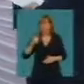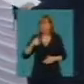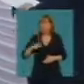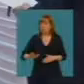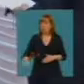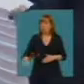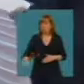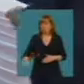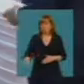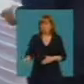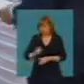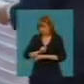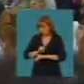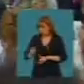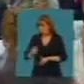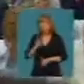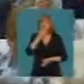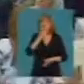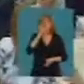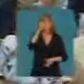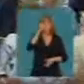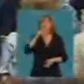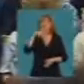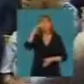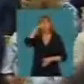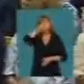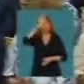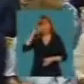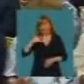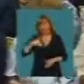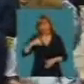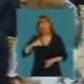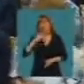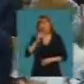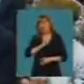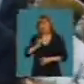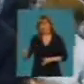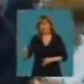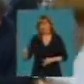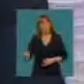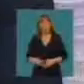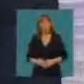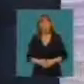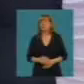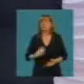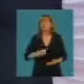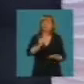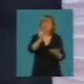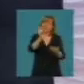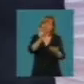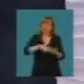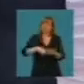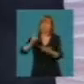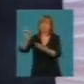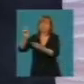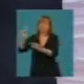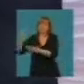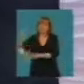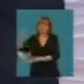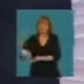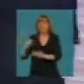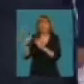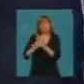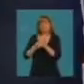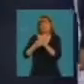no lo hiciereis, la Nación os lo demande. Firma a continuación el señor Ministro de Relaciones Exteriores y Culto